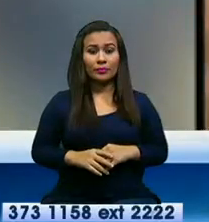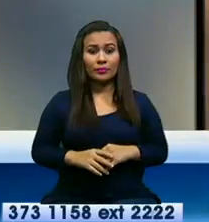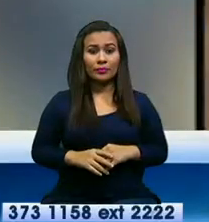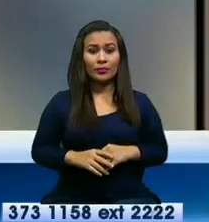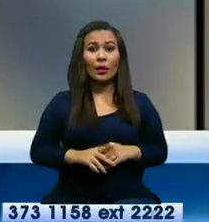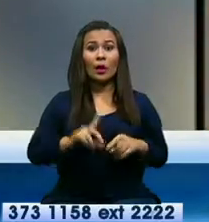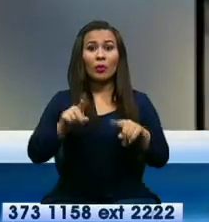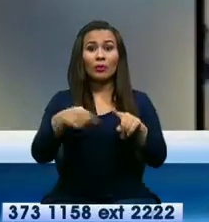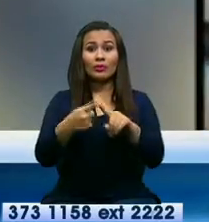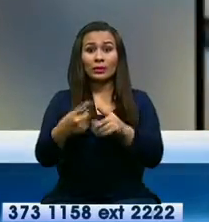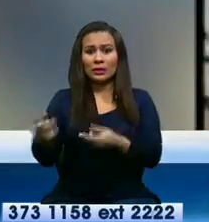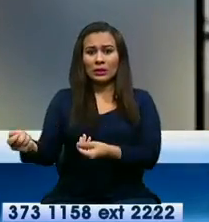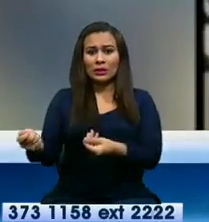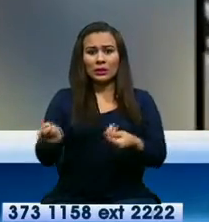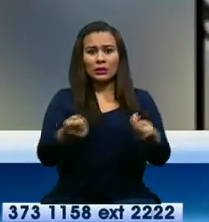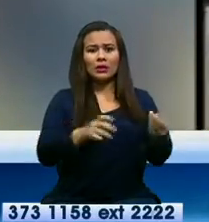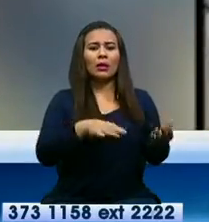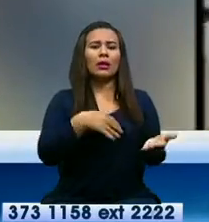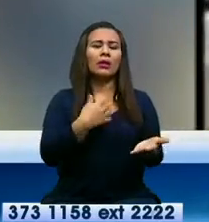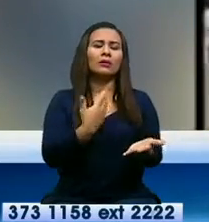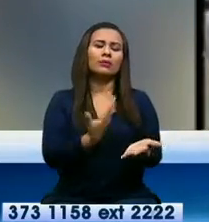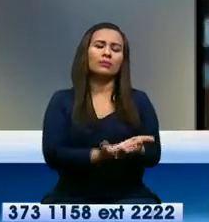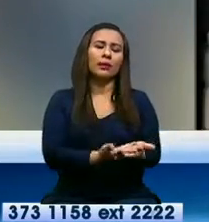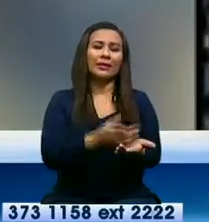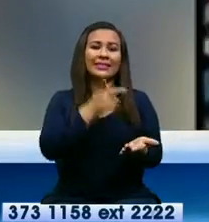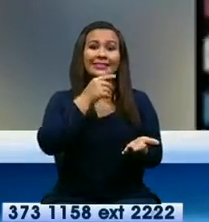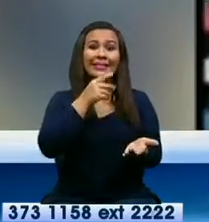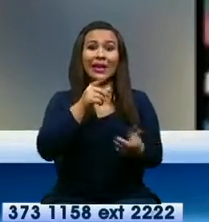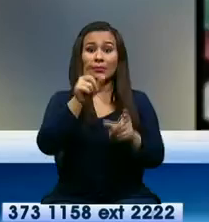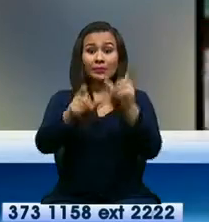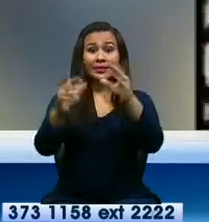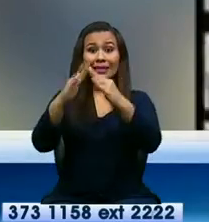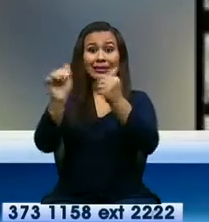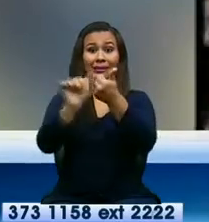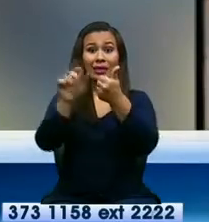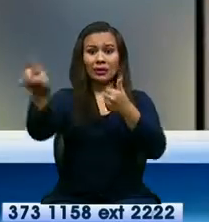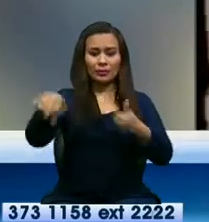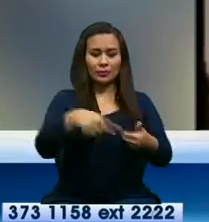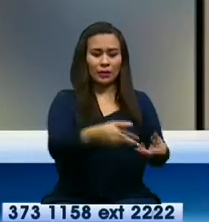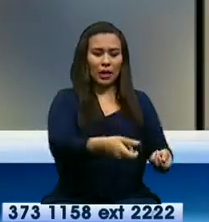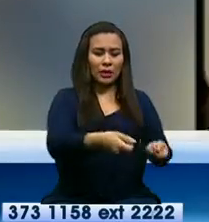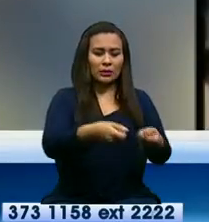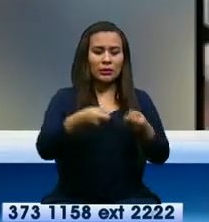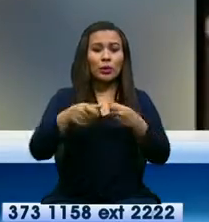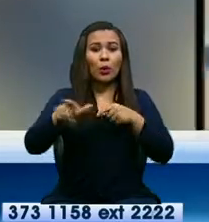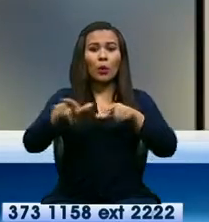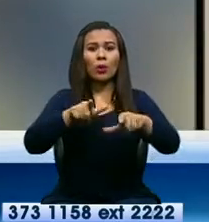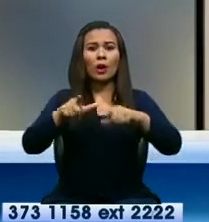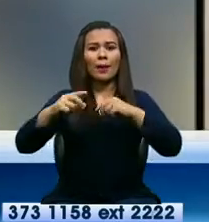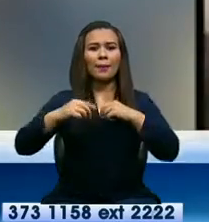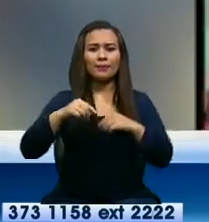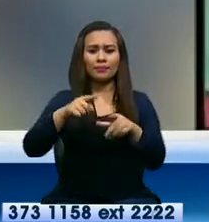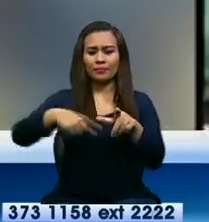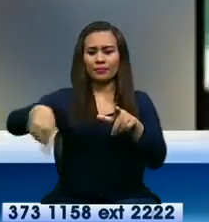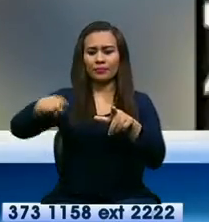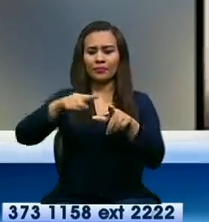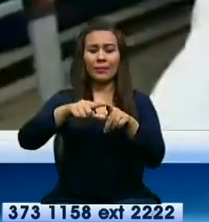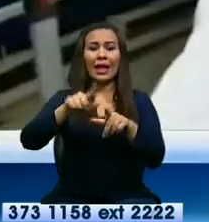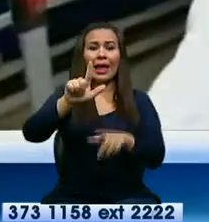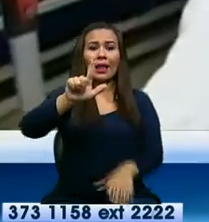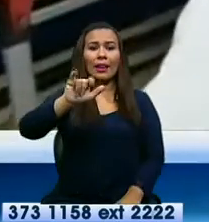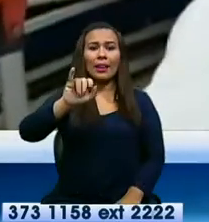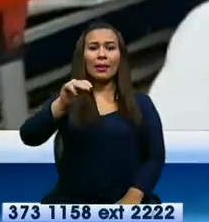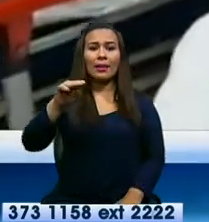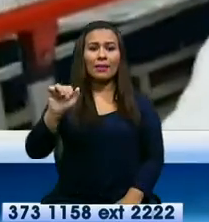Al llegar a la calzada se desploma y es alcanzada por los vecinos. Ocurrió en Punta Hermosa, distrito de la provincia de Lima.